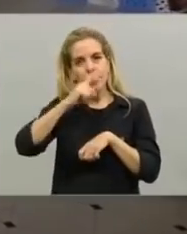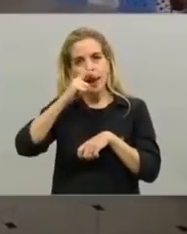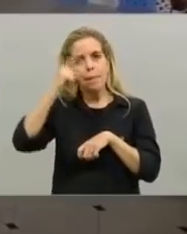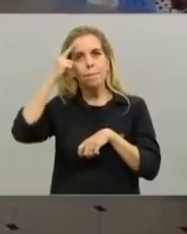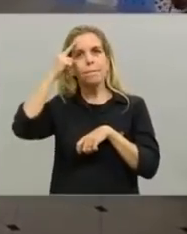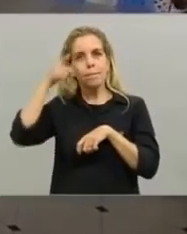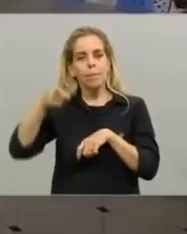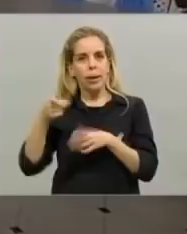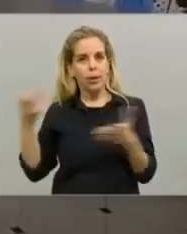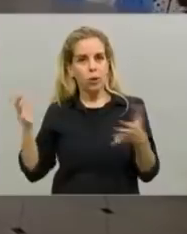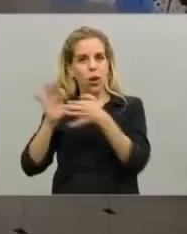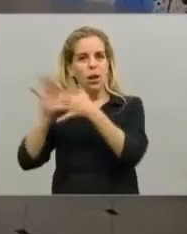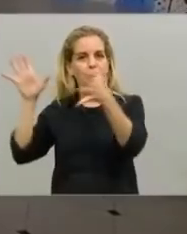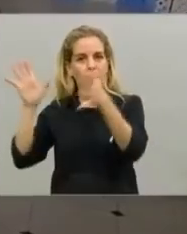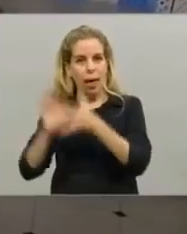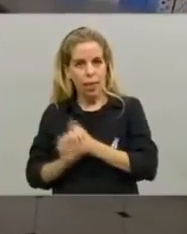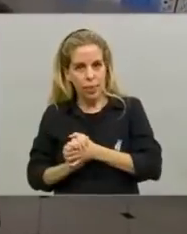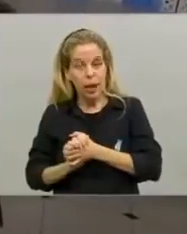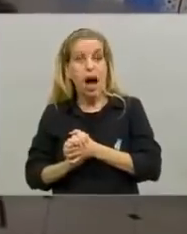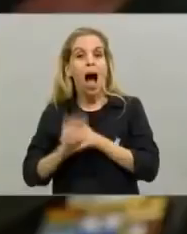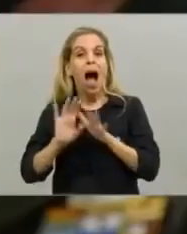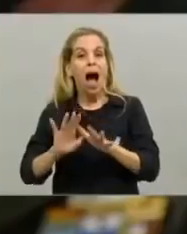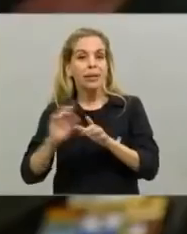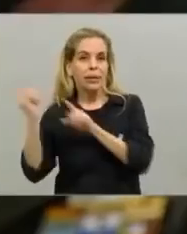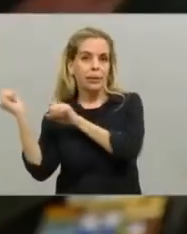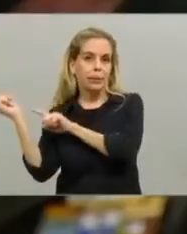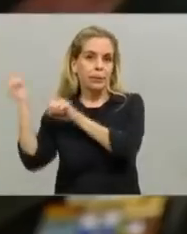Y así llegó a la Argentina.